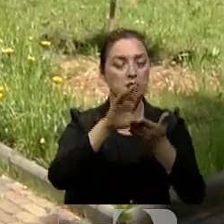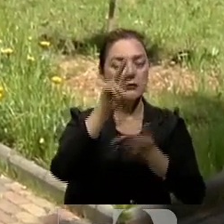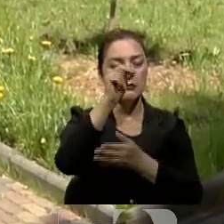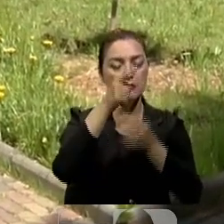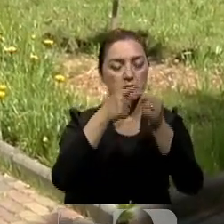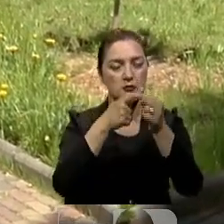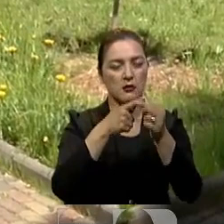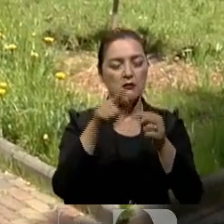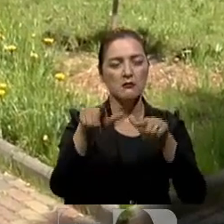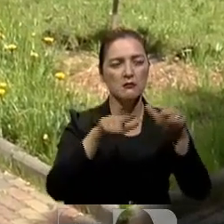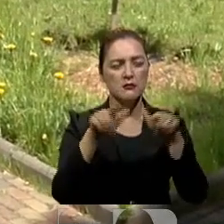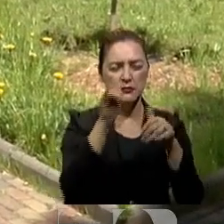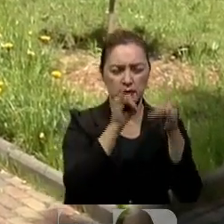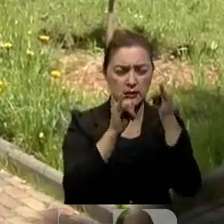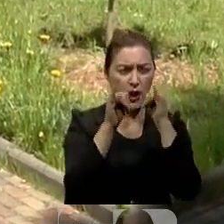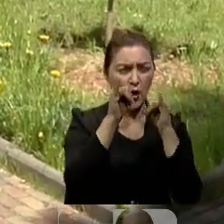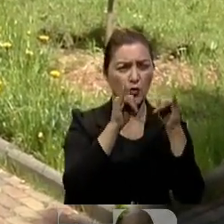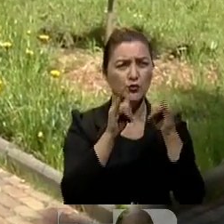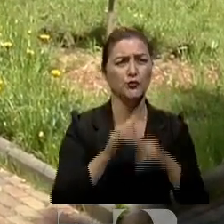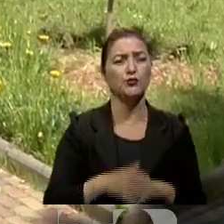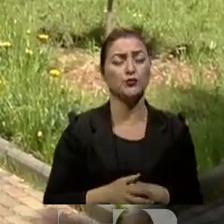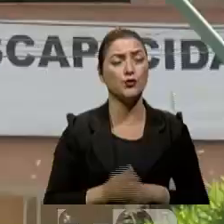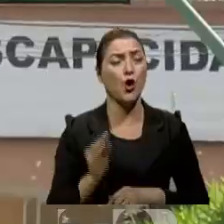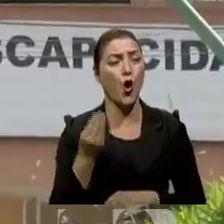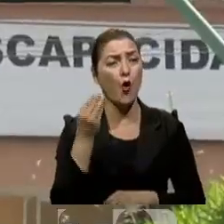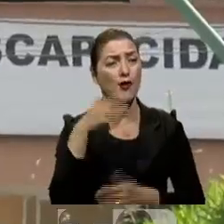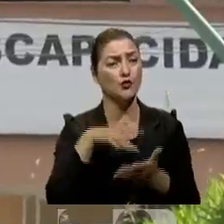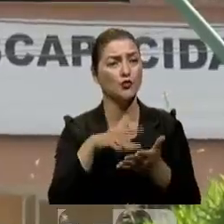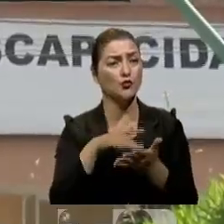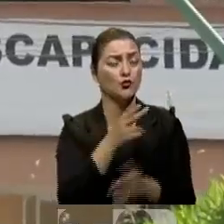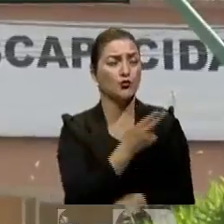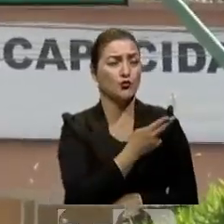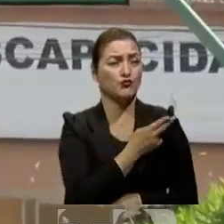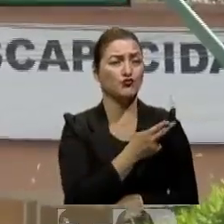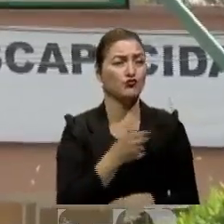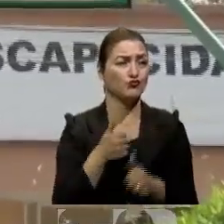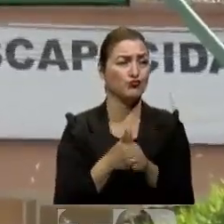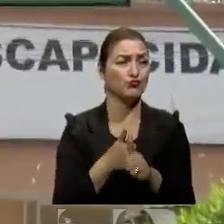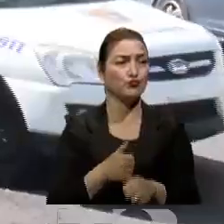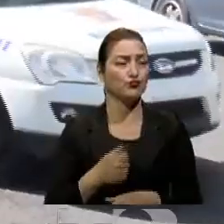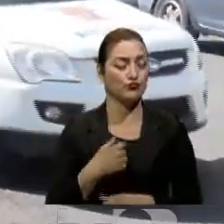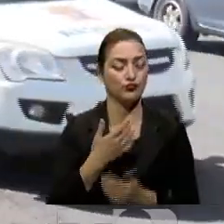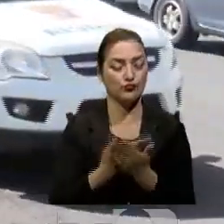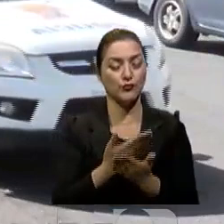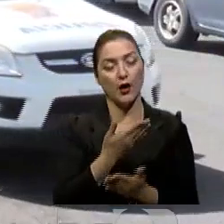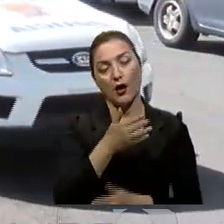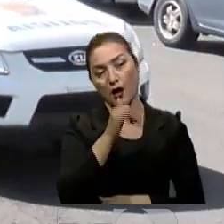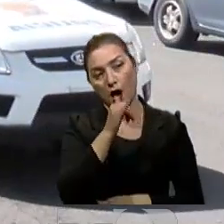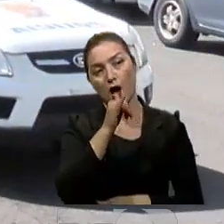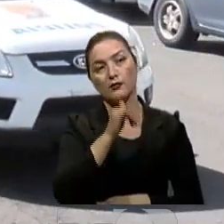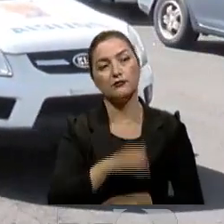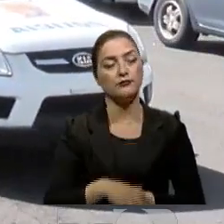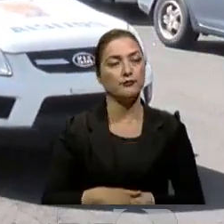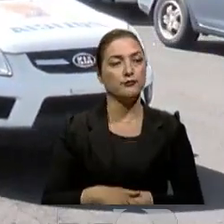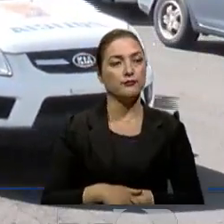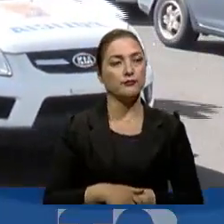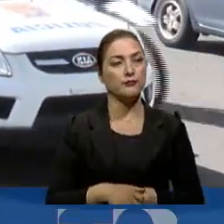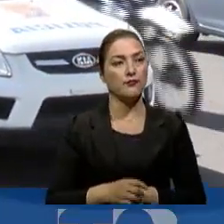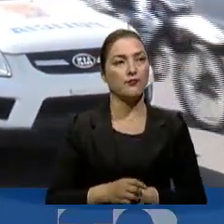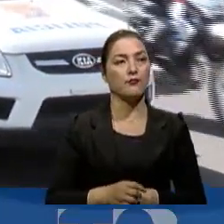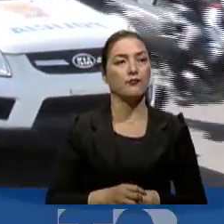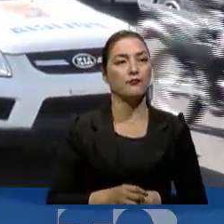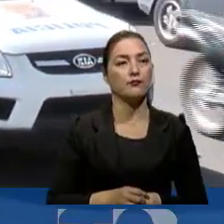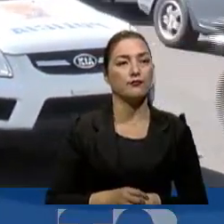según la Policía Nacional. Hasta el sitio llegan jóvenes estudiantes de universidades a libar. Hemos hecho el retiro